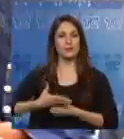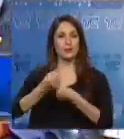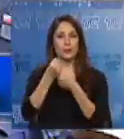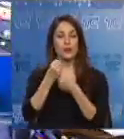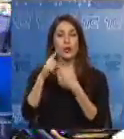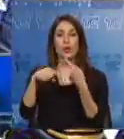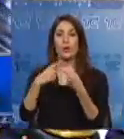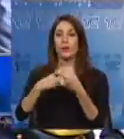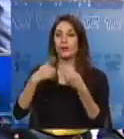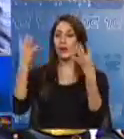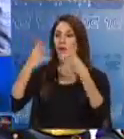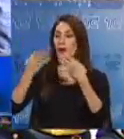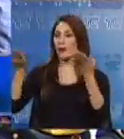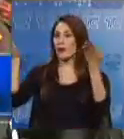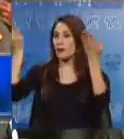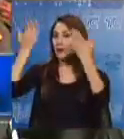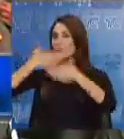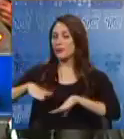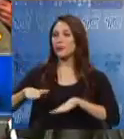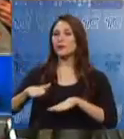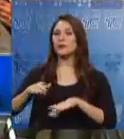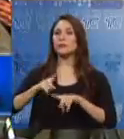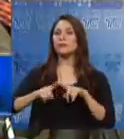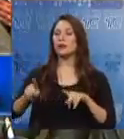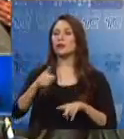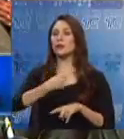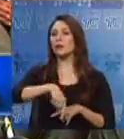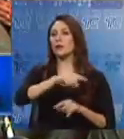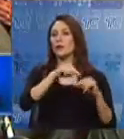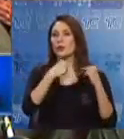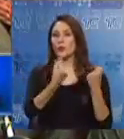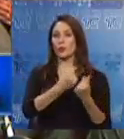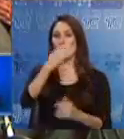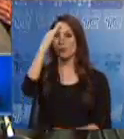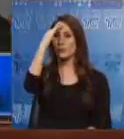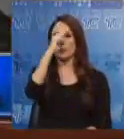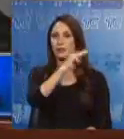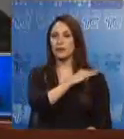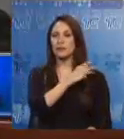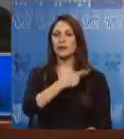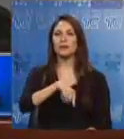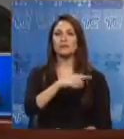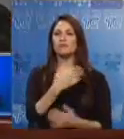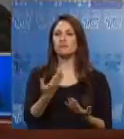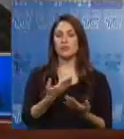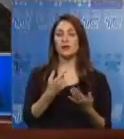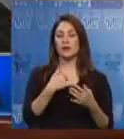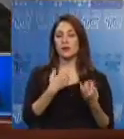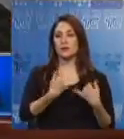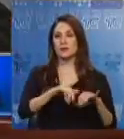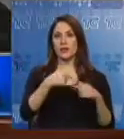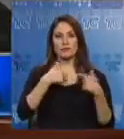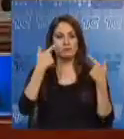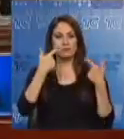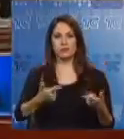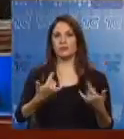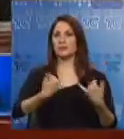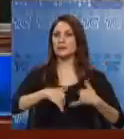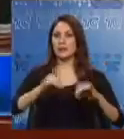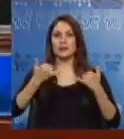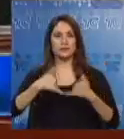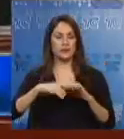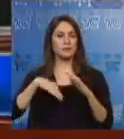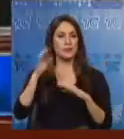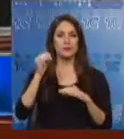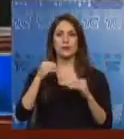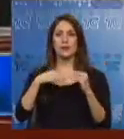del conflicto armado en Colombia. Representantes de las Fuerzas Armadas del Ecuador aseguraron que se seguirá vigilando la frontera norte para